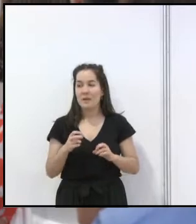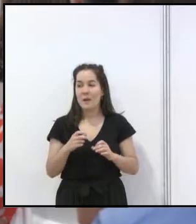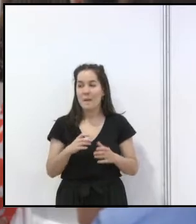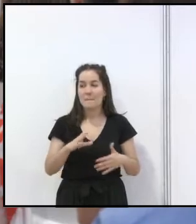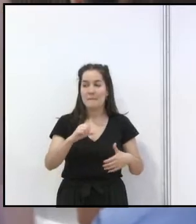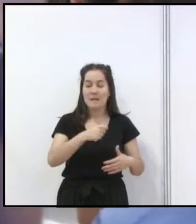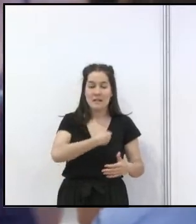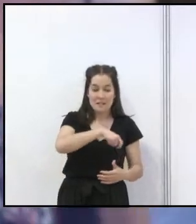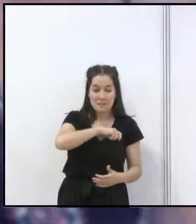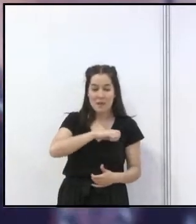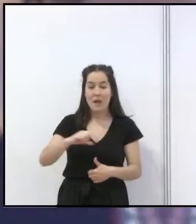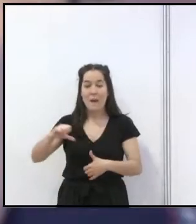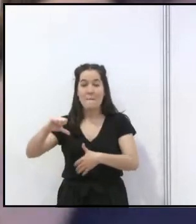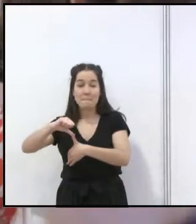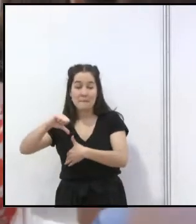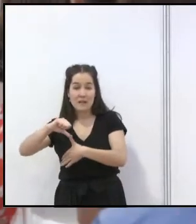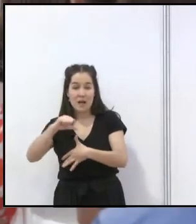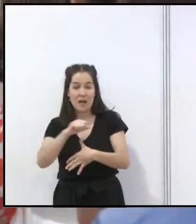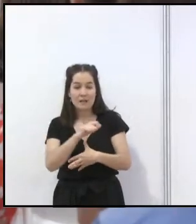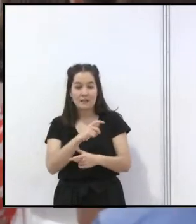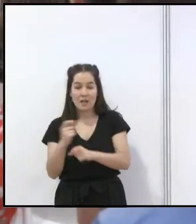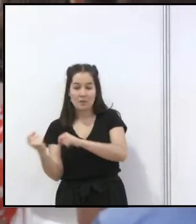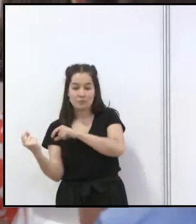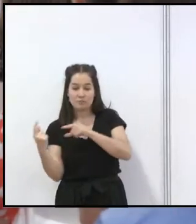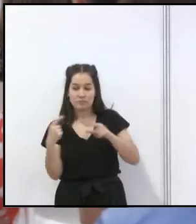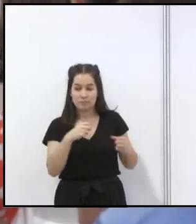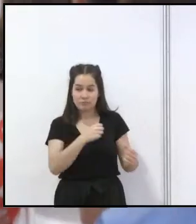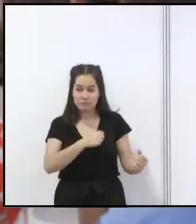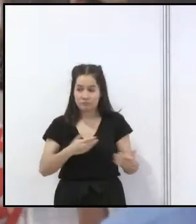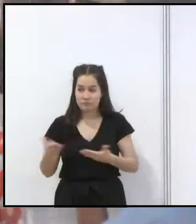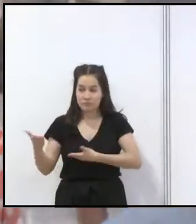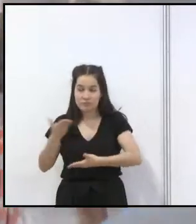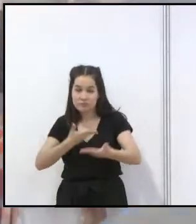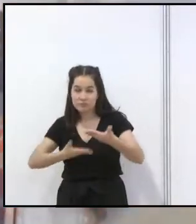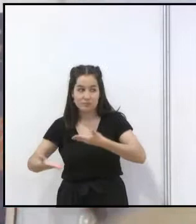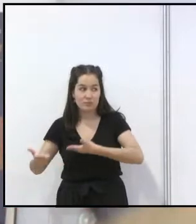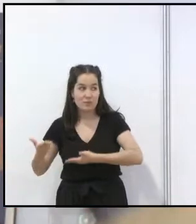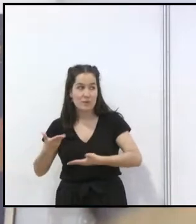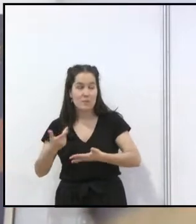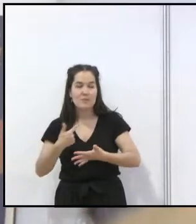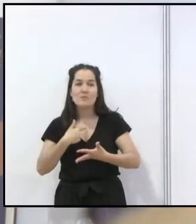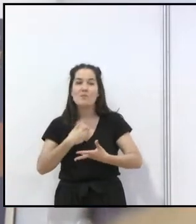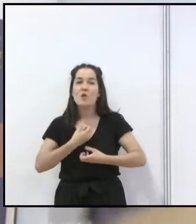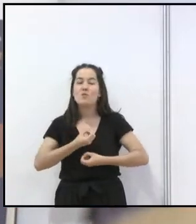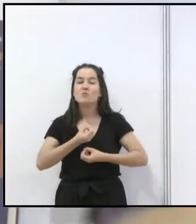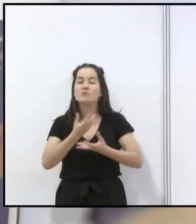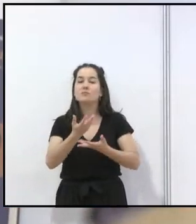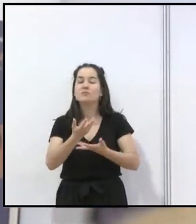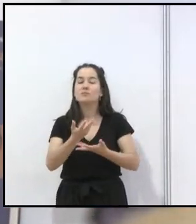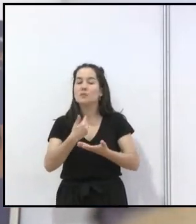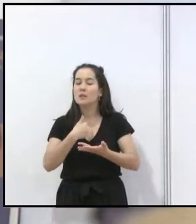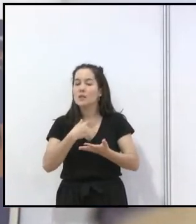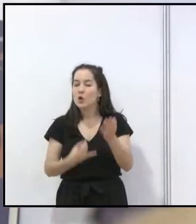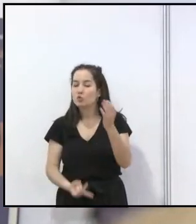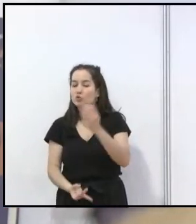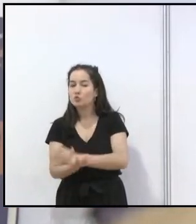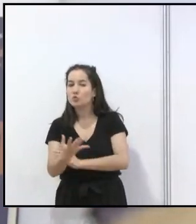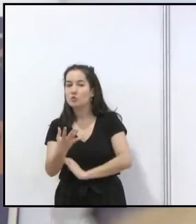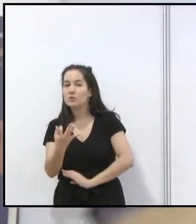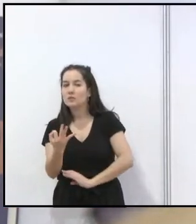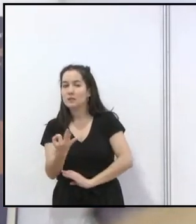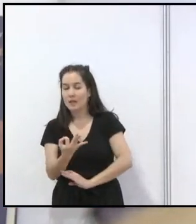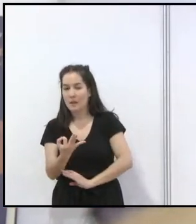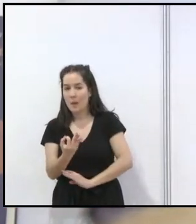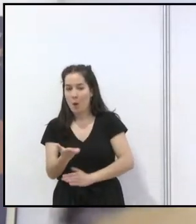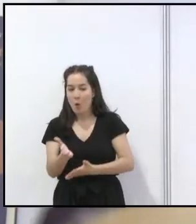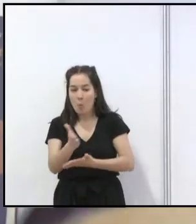América Latina, yo quiero comentar lo que surge de ahí, de los